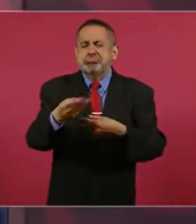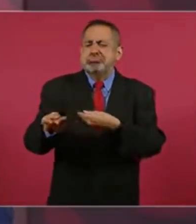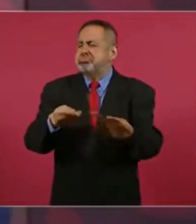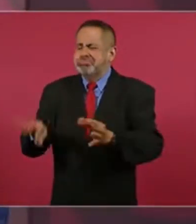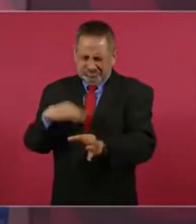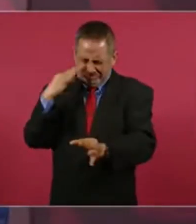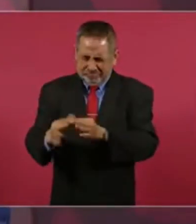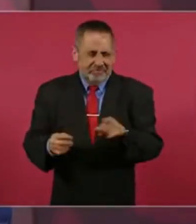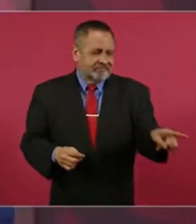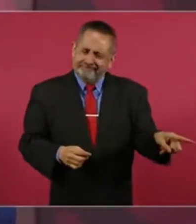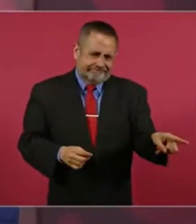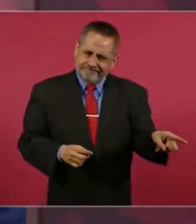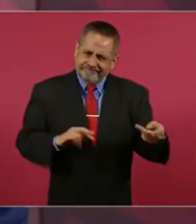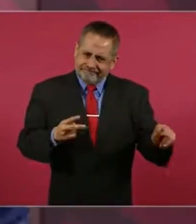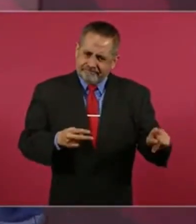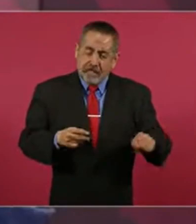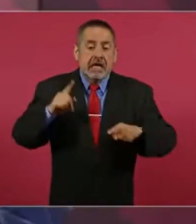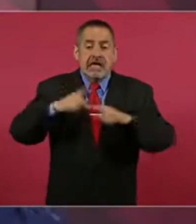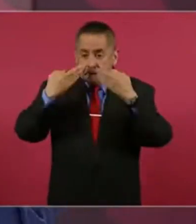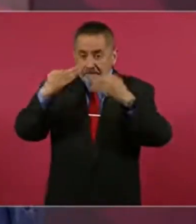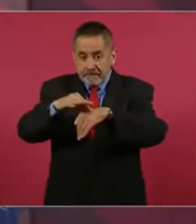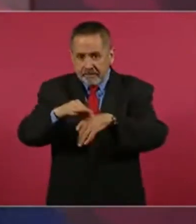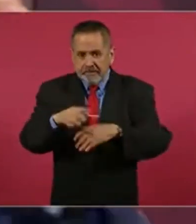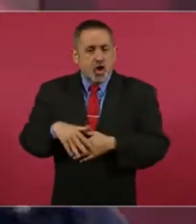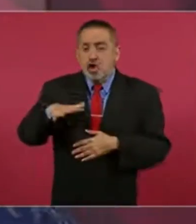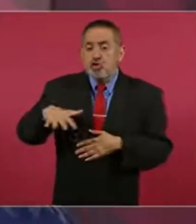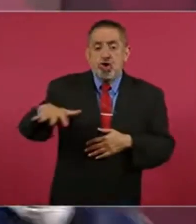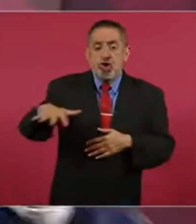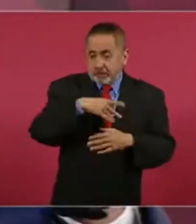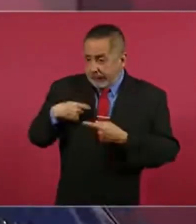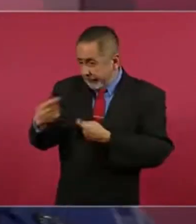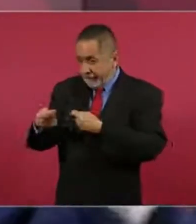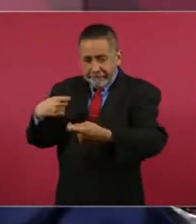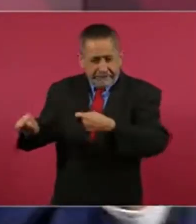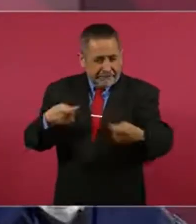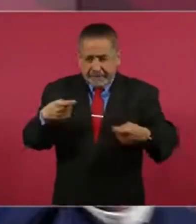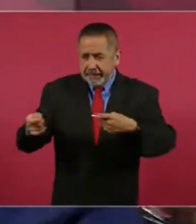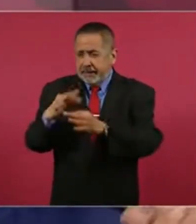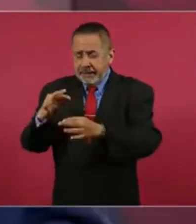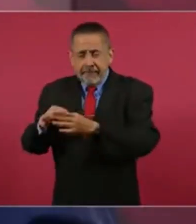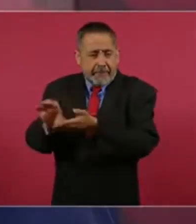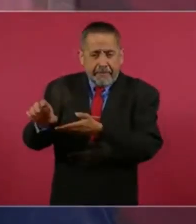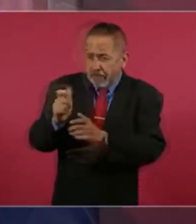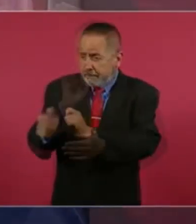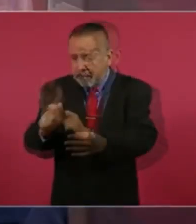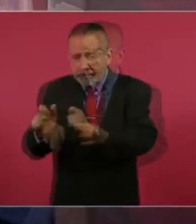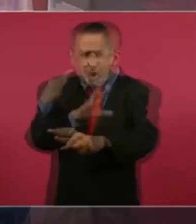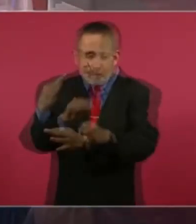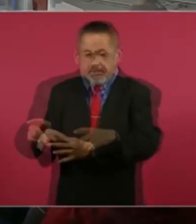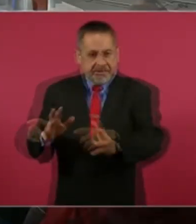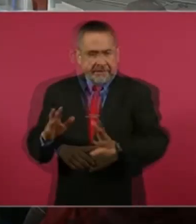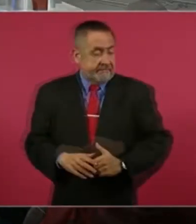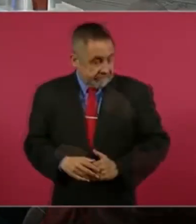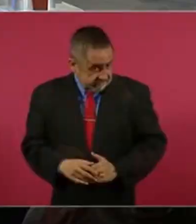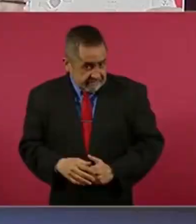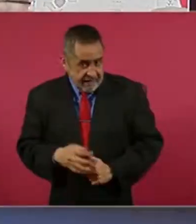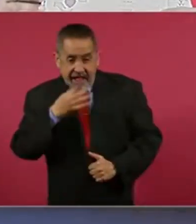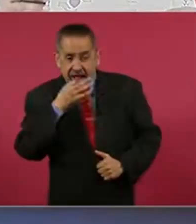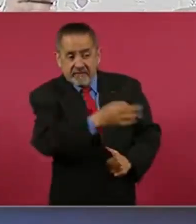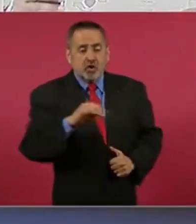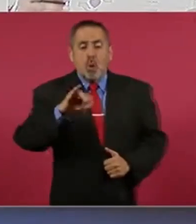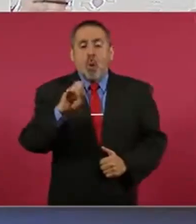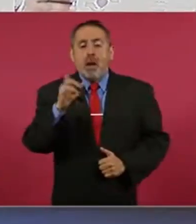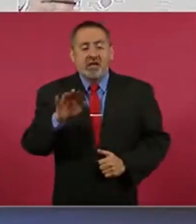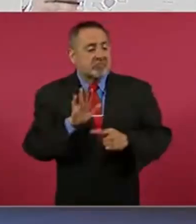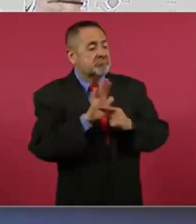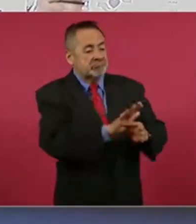dices. ¿Quiénes son testigos? Todos los que recibieron estos apoyos. ¿Por qué no pones a